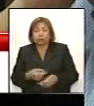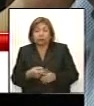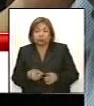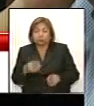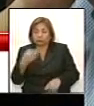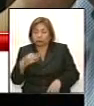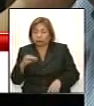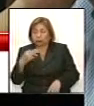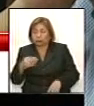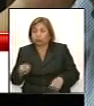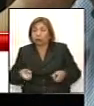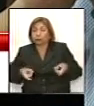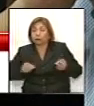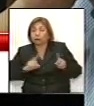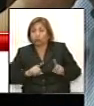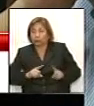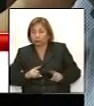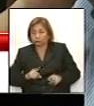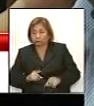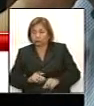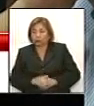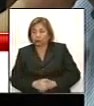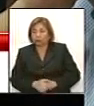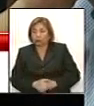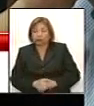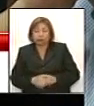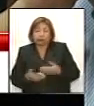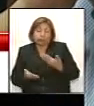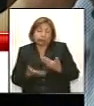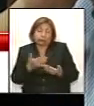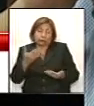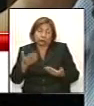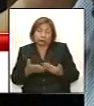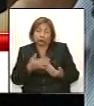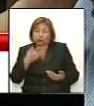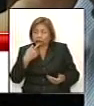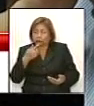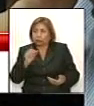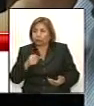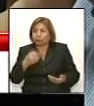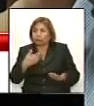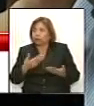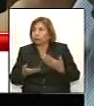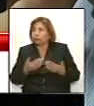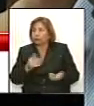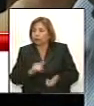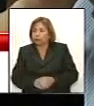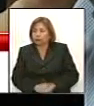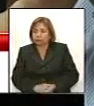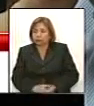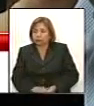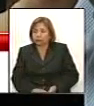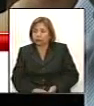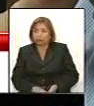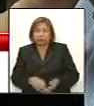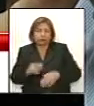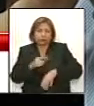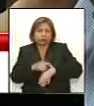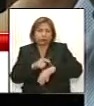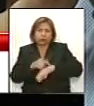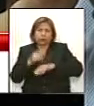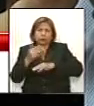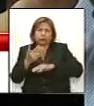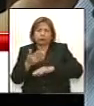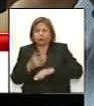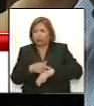siempre y cuando sea algo factible. Hemos tenido sí algunos inconvenientes, en este caso un tiempo